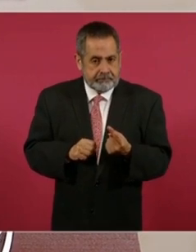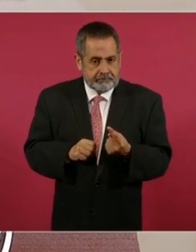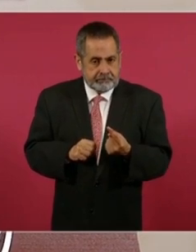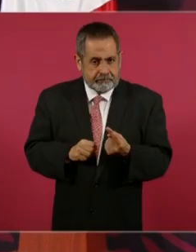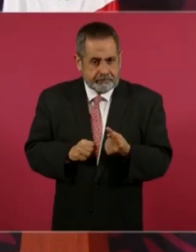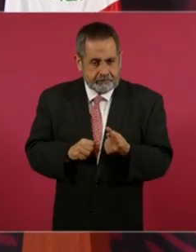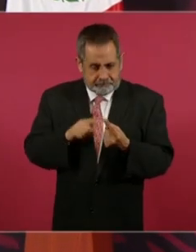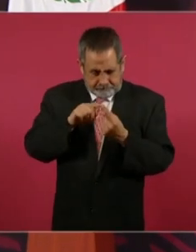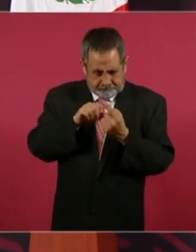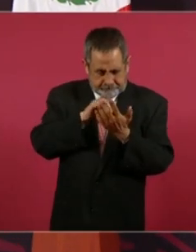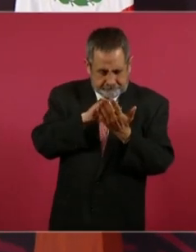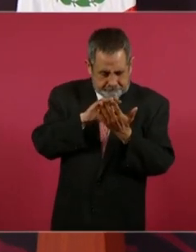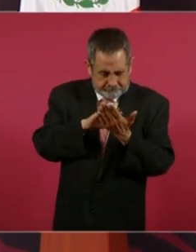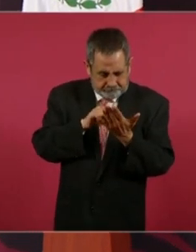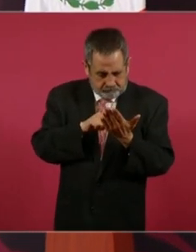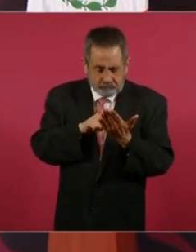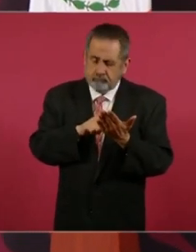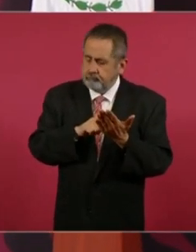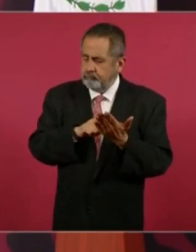retratan